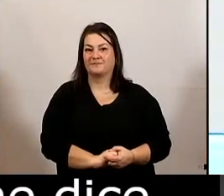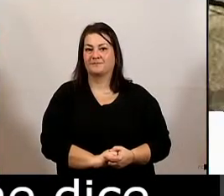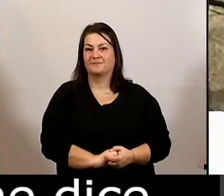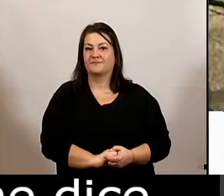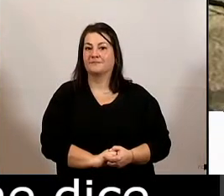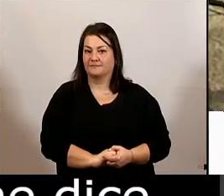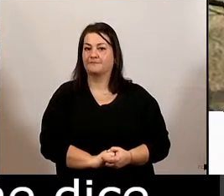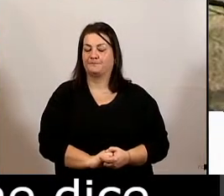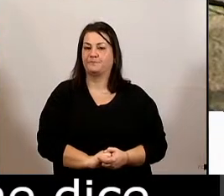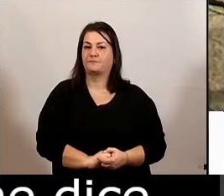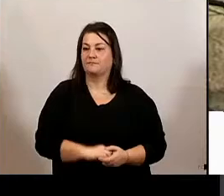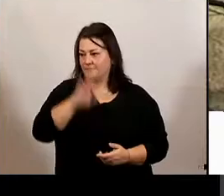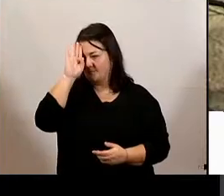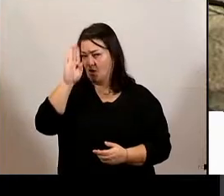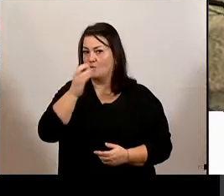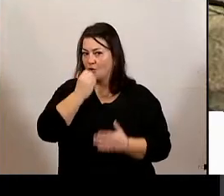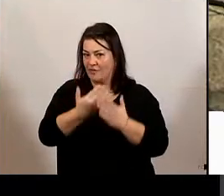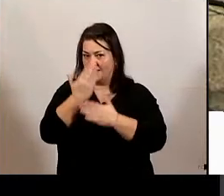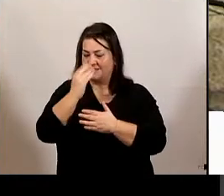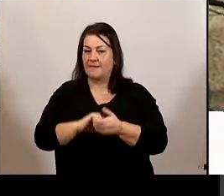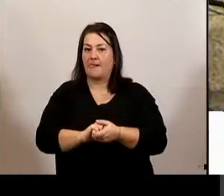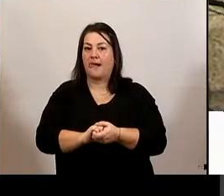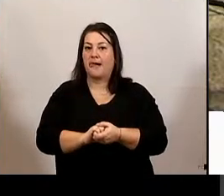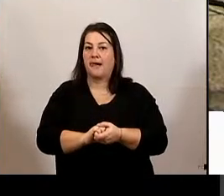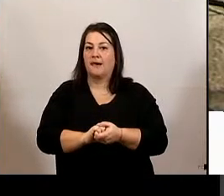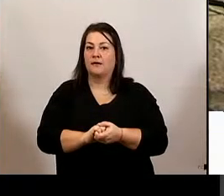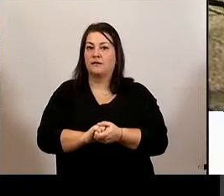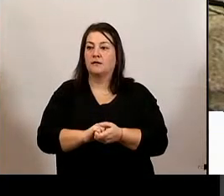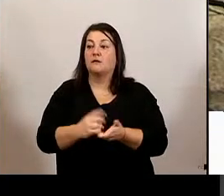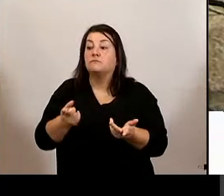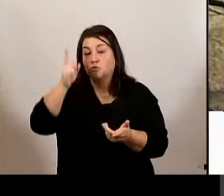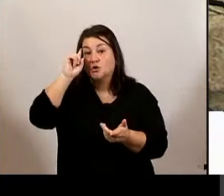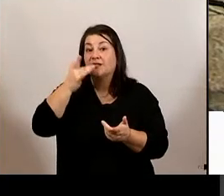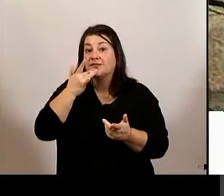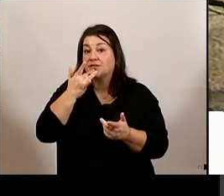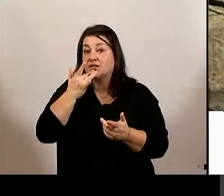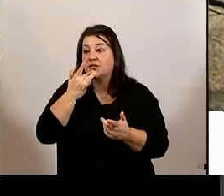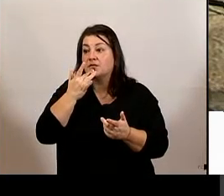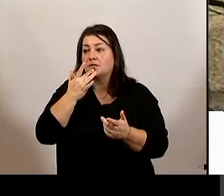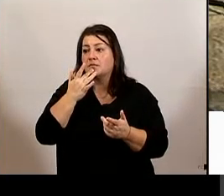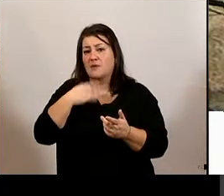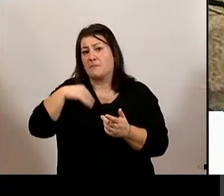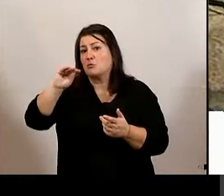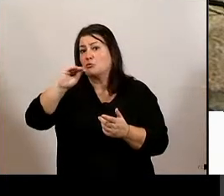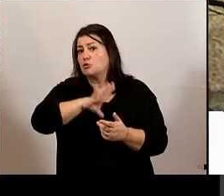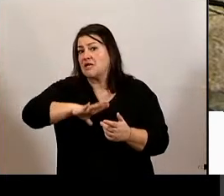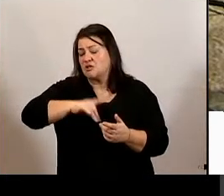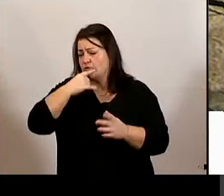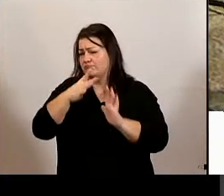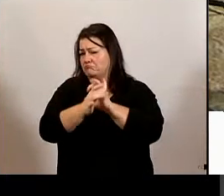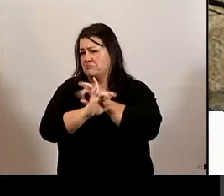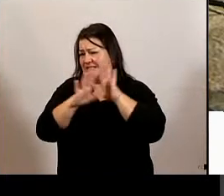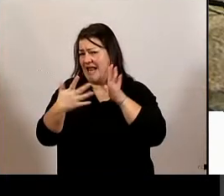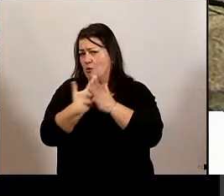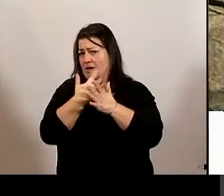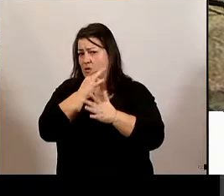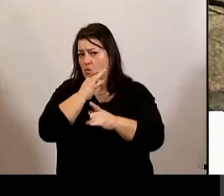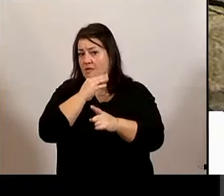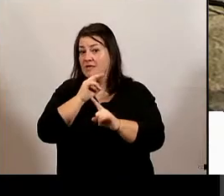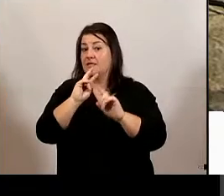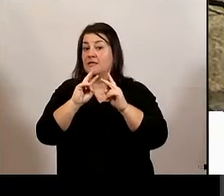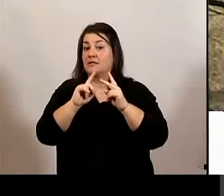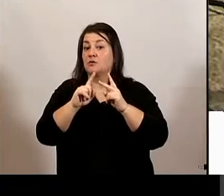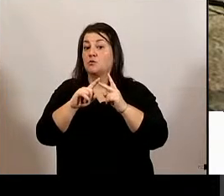Sí. Hola, buenos días. Sí. No sé si se me ha pasado. Voy a preguntarlo porque no me queda claro. ¿Las ayudas al